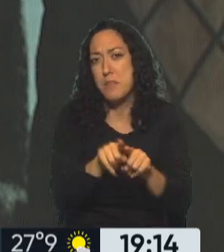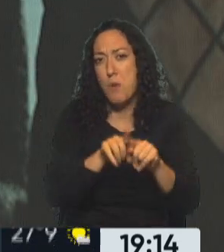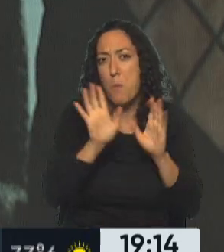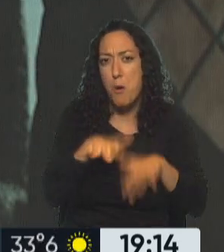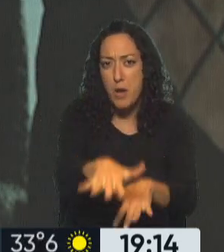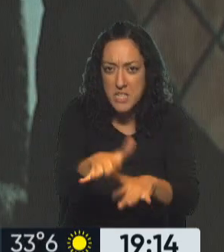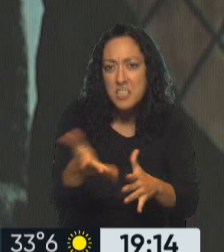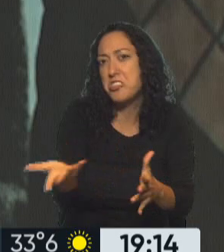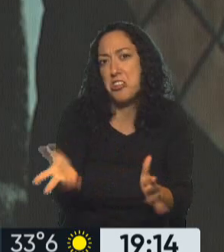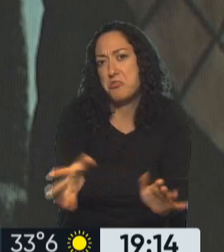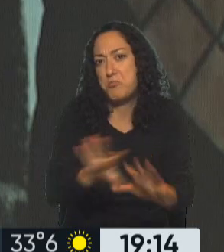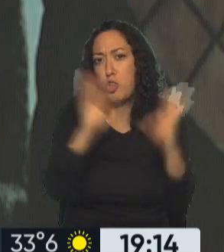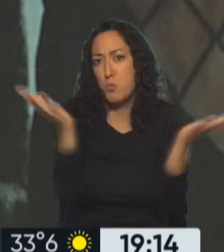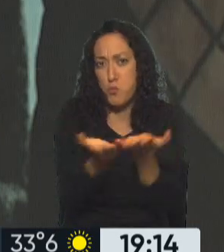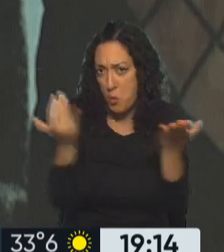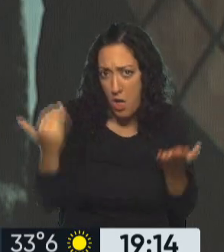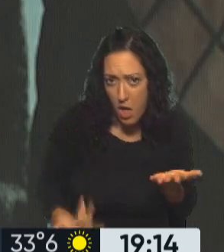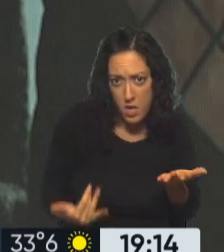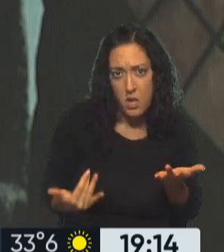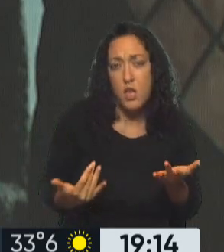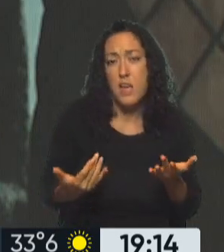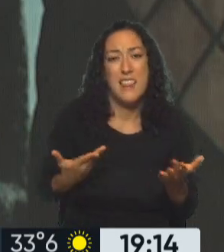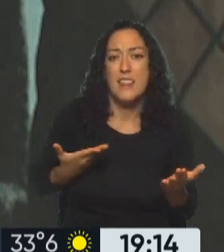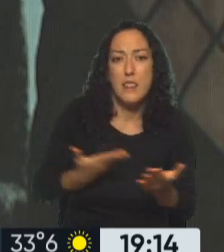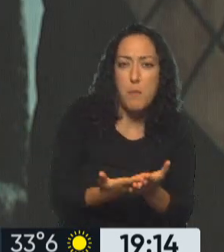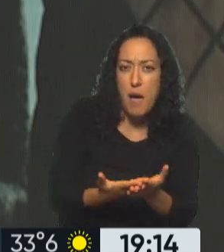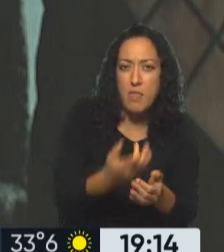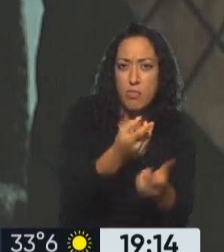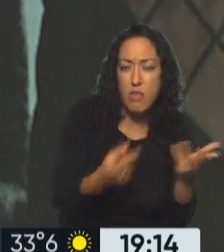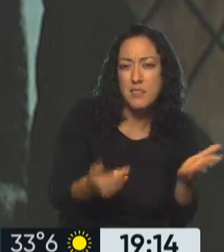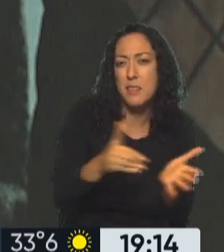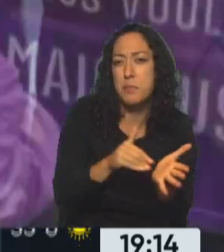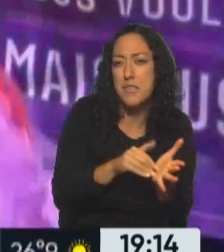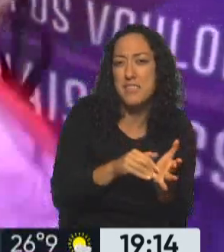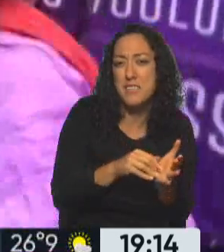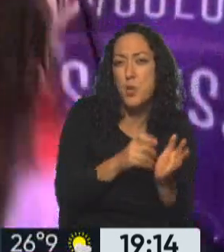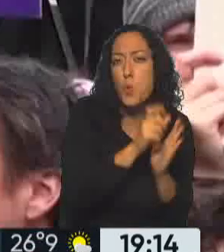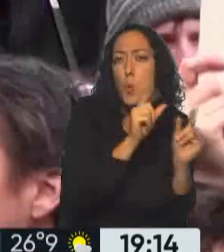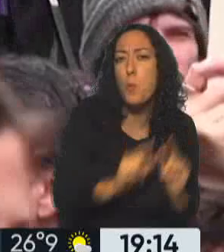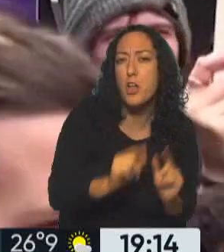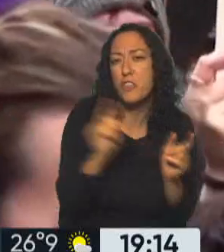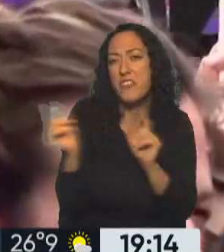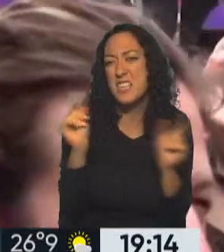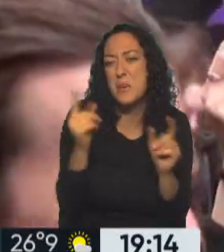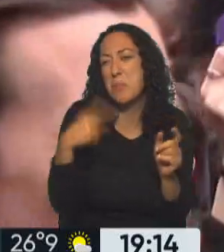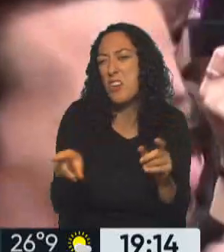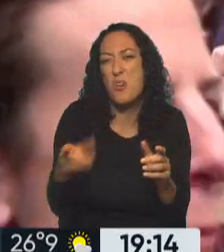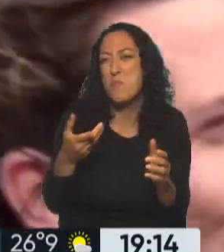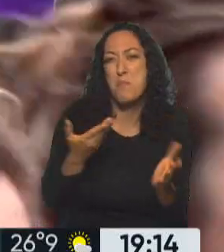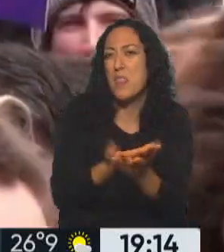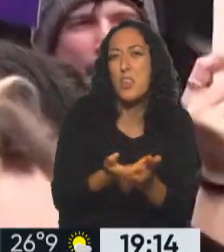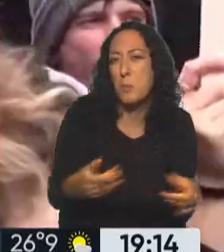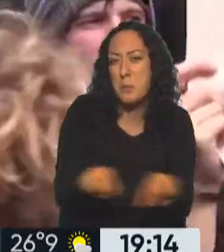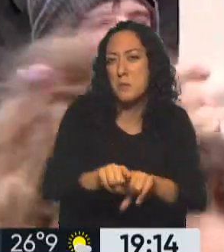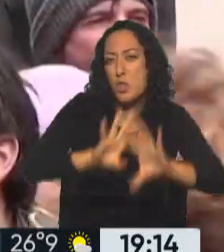movilizaciones en todo el mundo, y las demandas, más allá de que las cifras pueden variar, son prácticamente las mismas. Y en ese